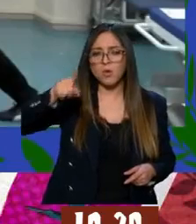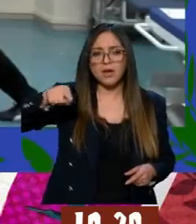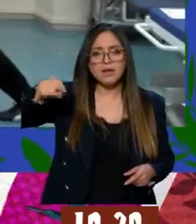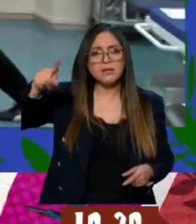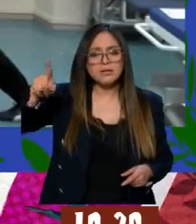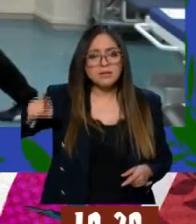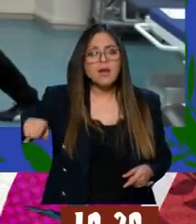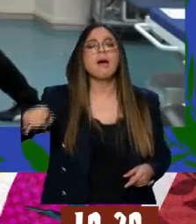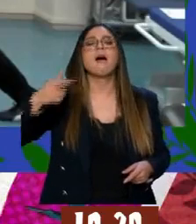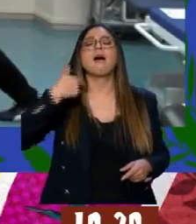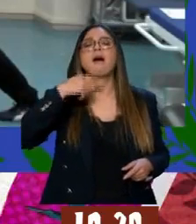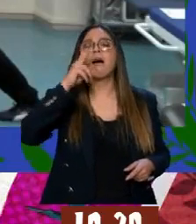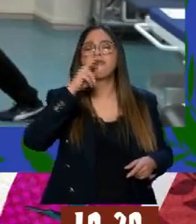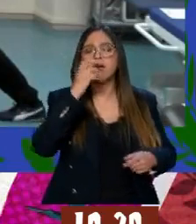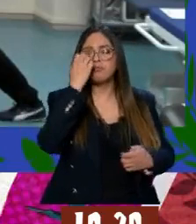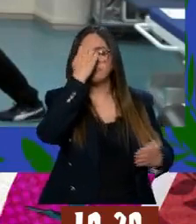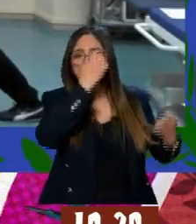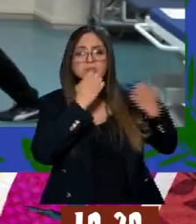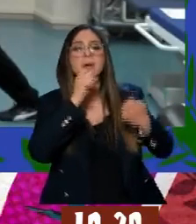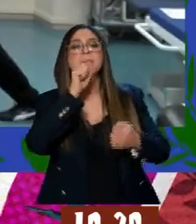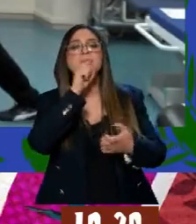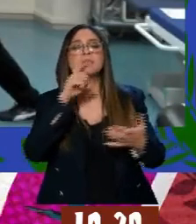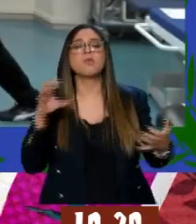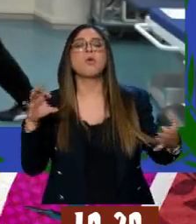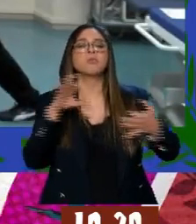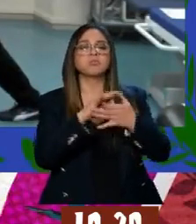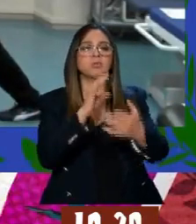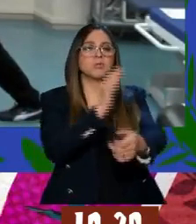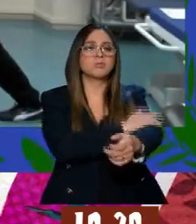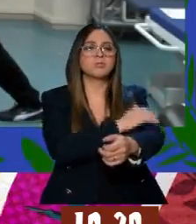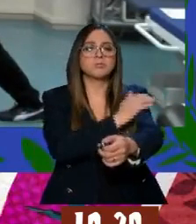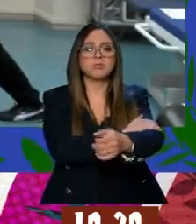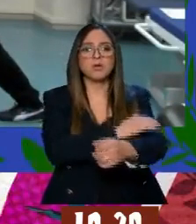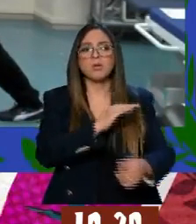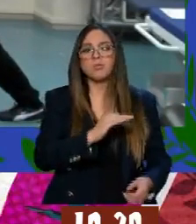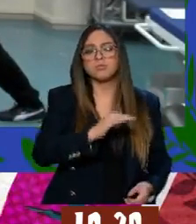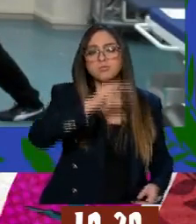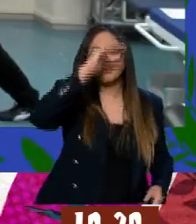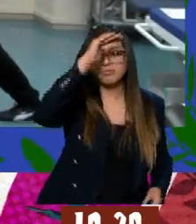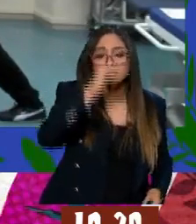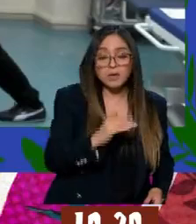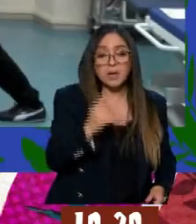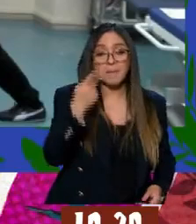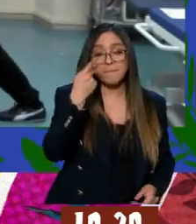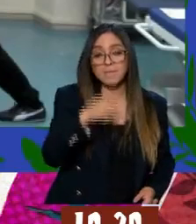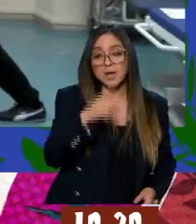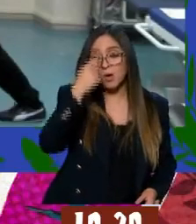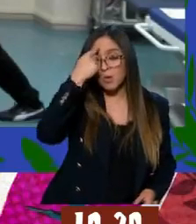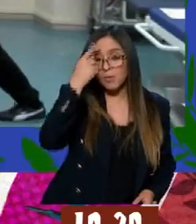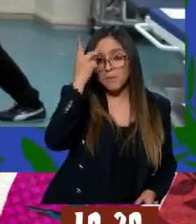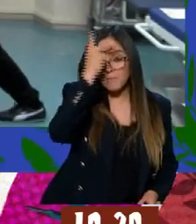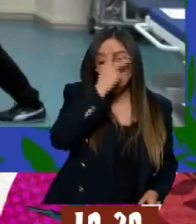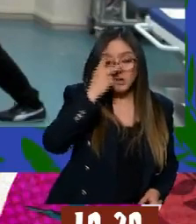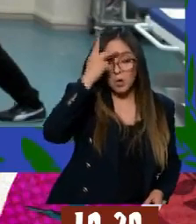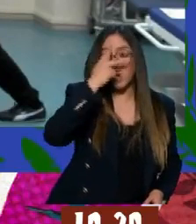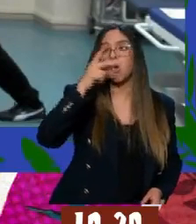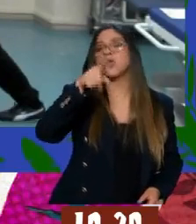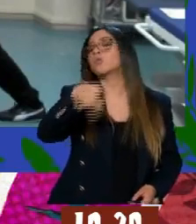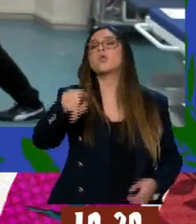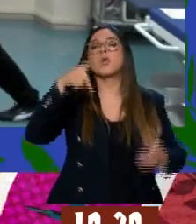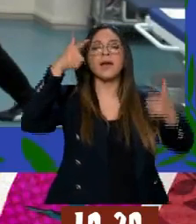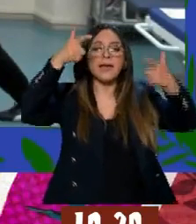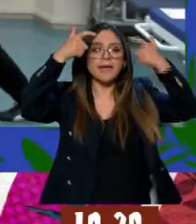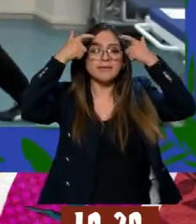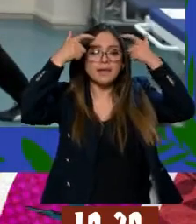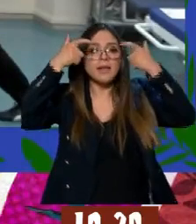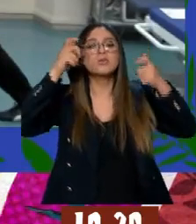músculo cardíaco. La presión arterial también depende de todo esto, y entonces el aspecto psicológico, cuando uno tiene estrés o está deprimido,